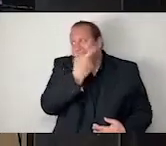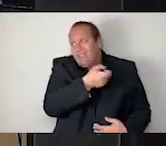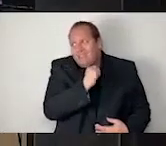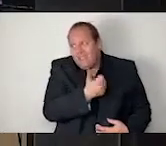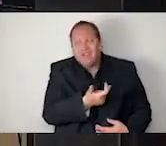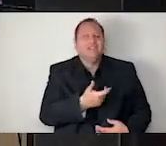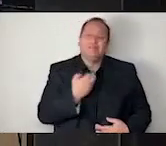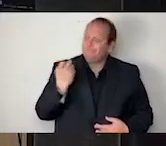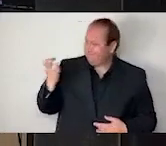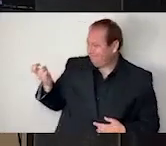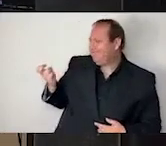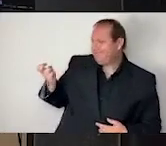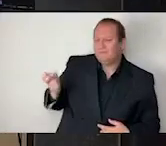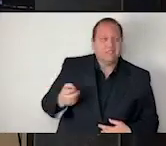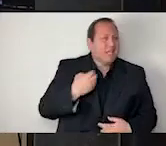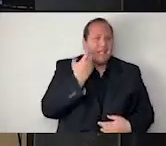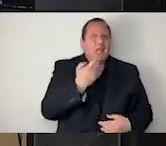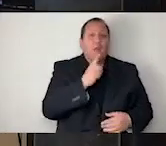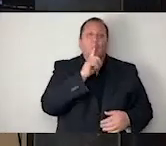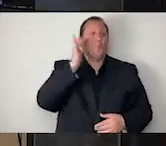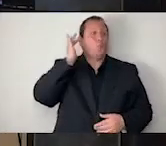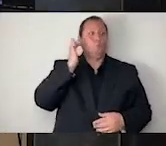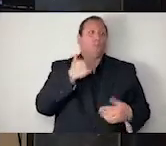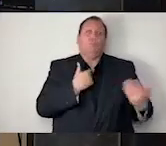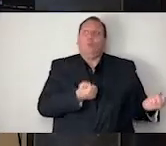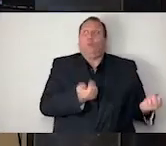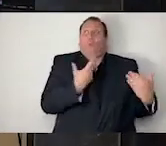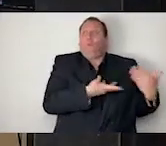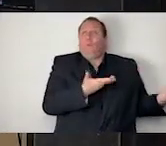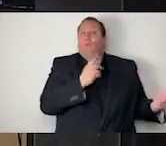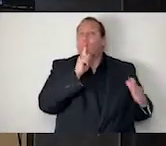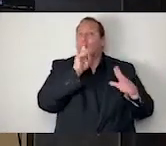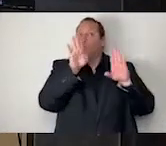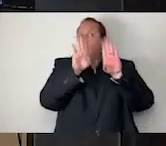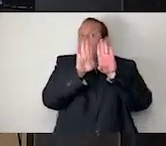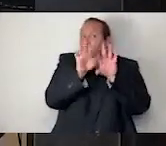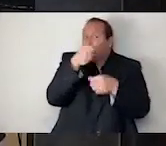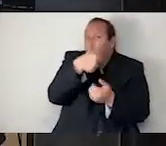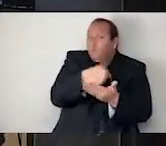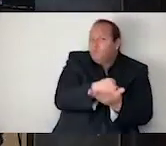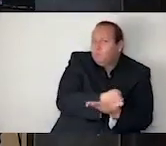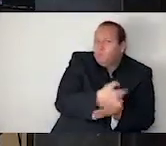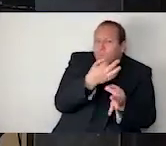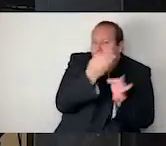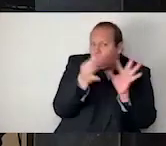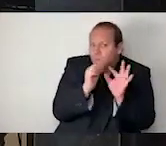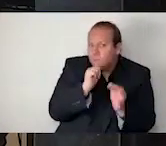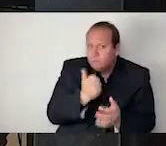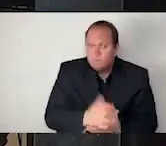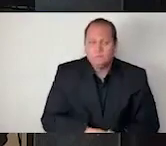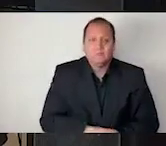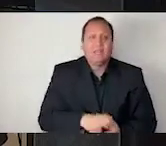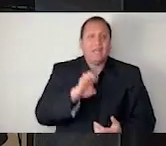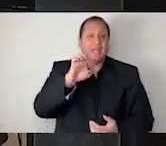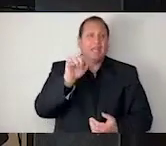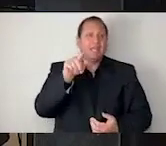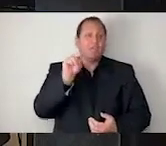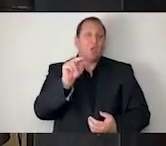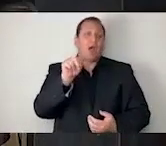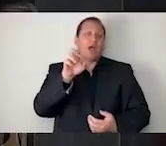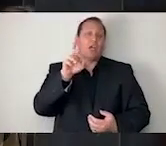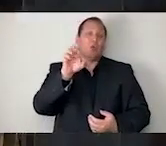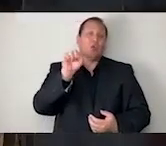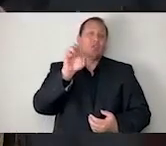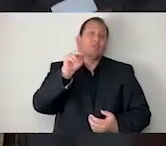mantienen un cierto permitido en armamentismo total de internet aerospace partes para aviones también no